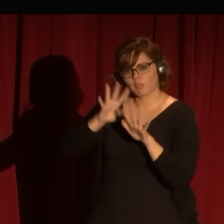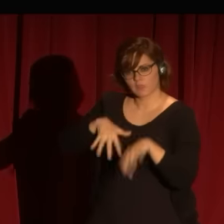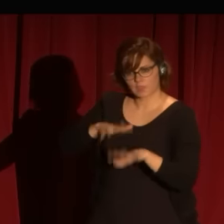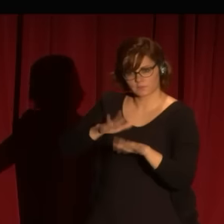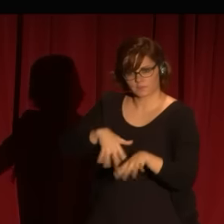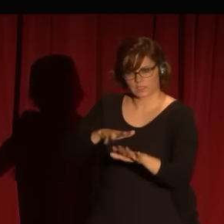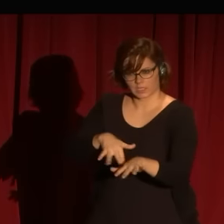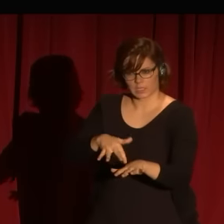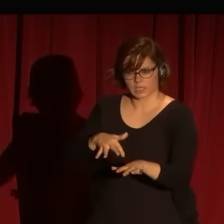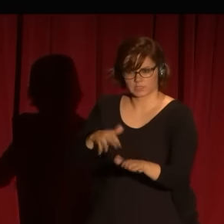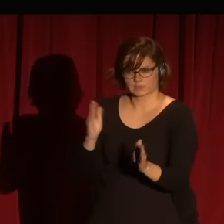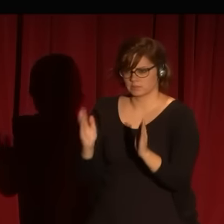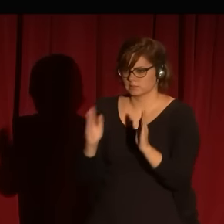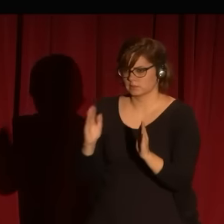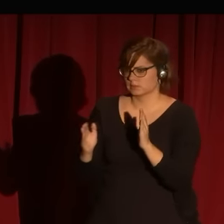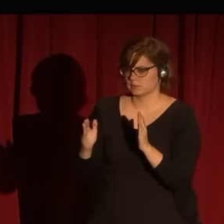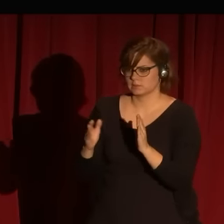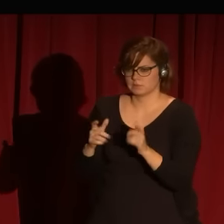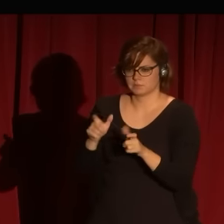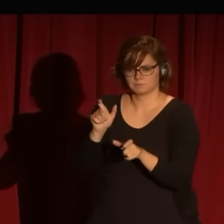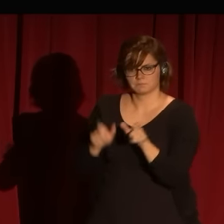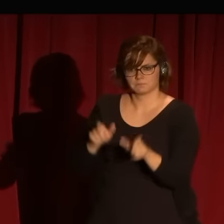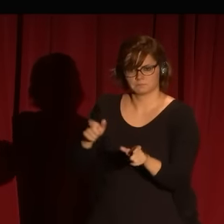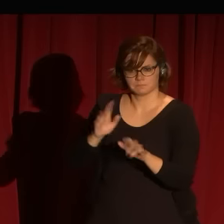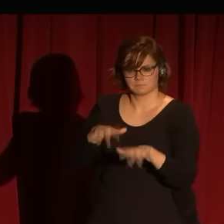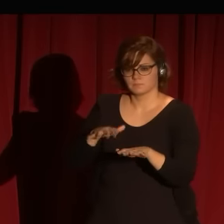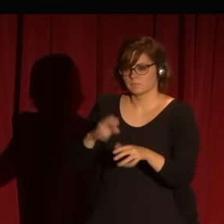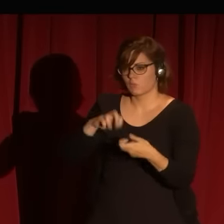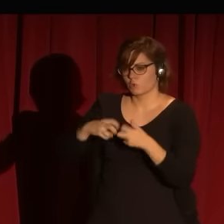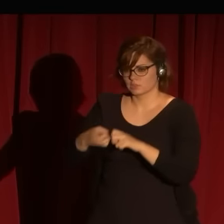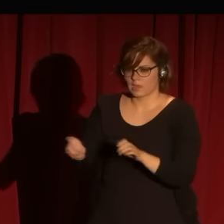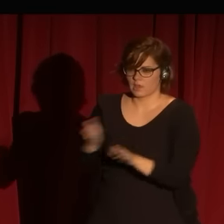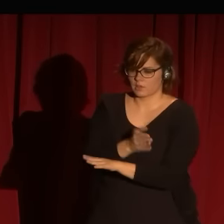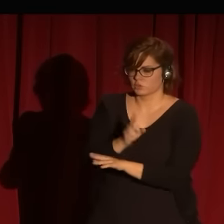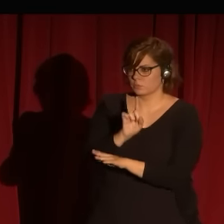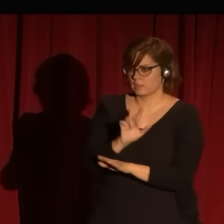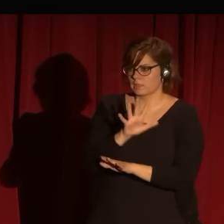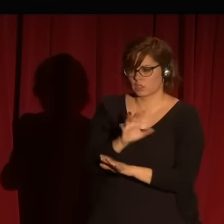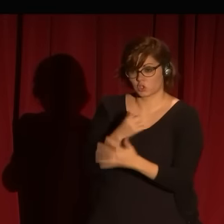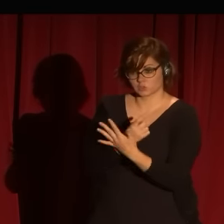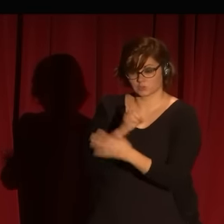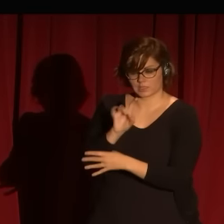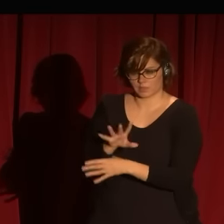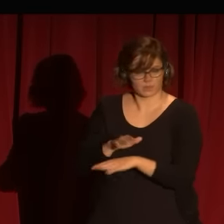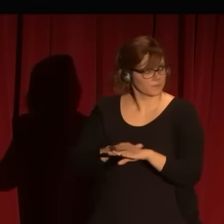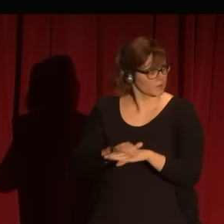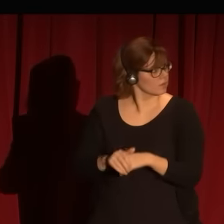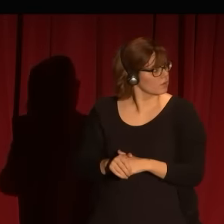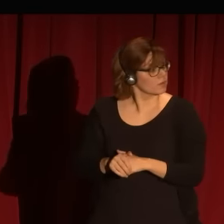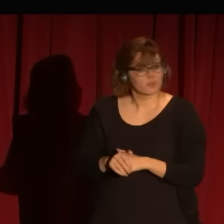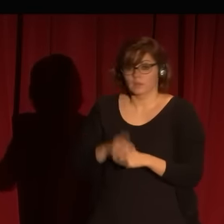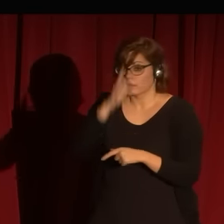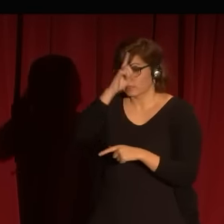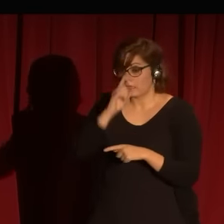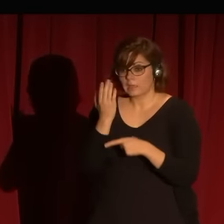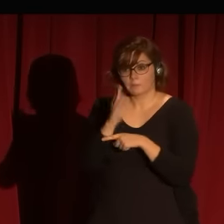de procesiones y desfiles actos cívicos que han tenido lug lugar en la ciudad de Bruselas el año anterior en 1515 y son imágenes en las